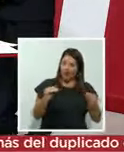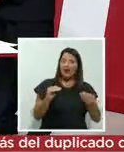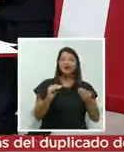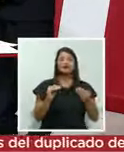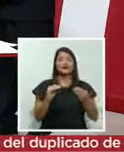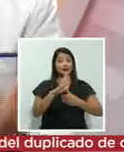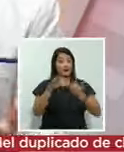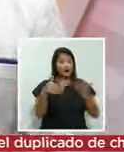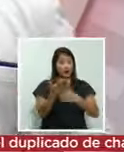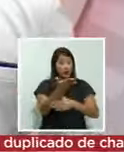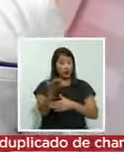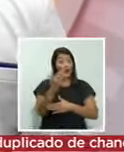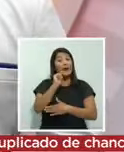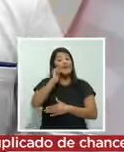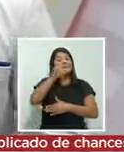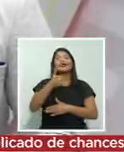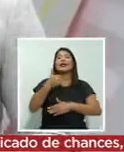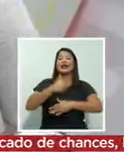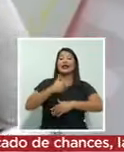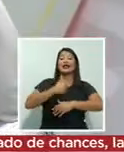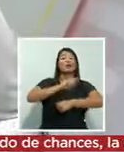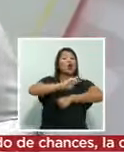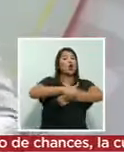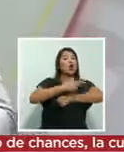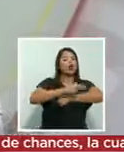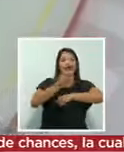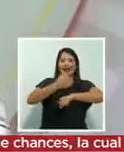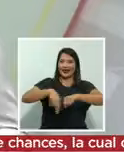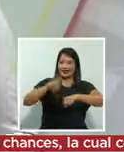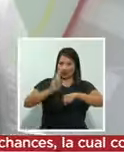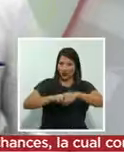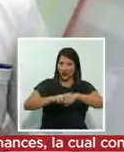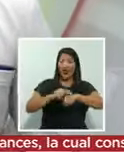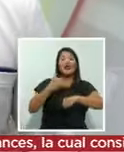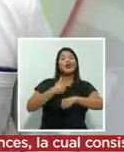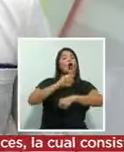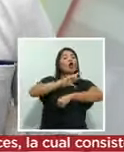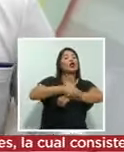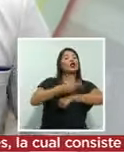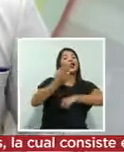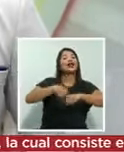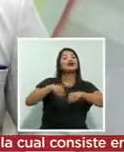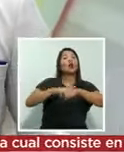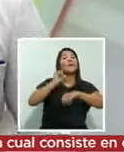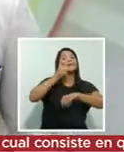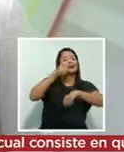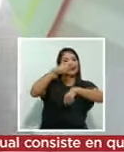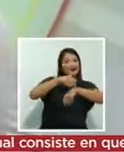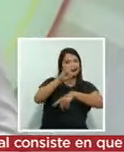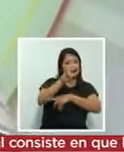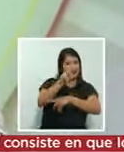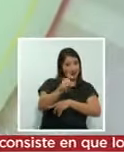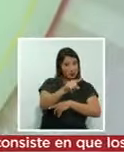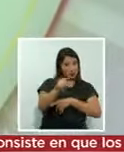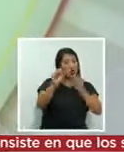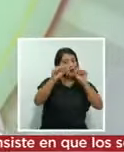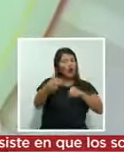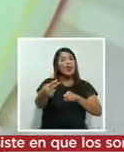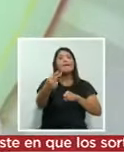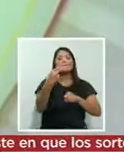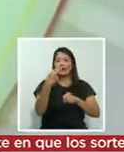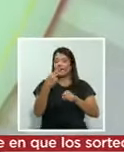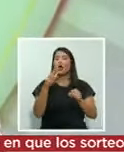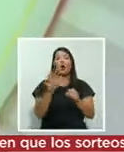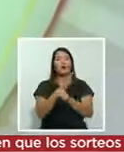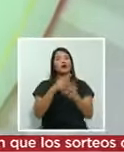que mañana tenemos sorteo de Lotería Nacional. Tengo Lotería Nacional mañana, 7:30, que usted puede observar completo el sorteo